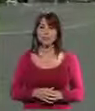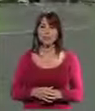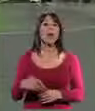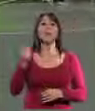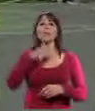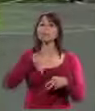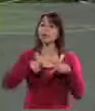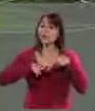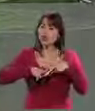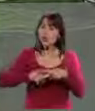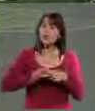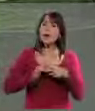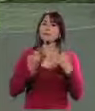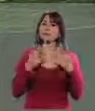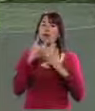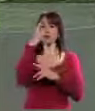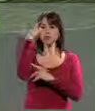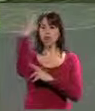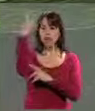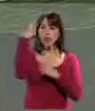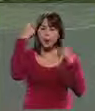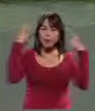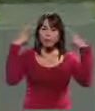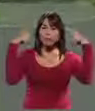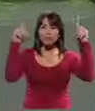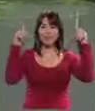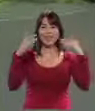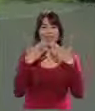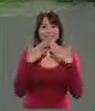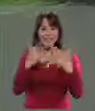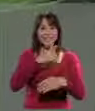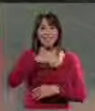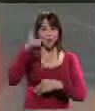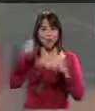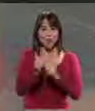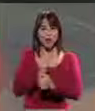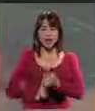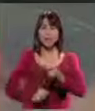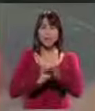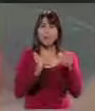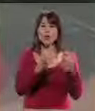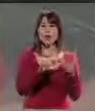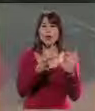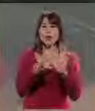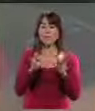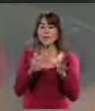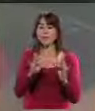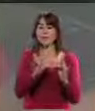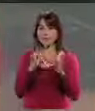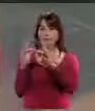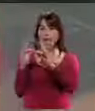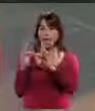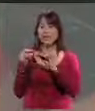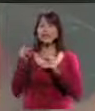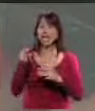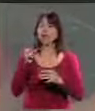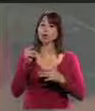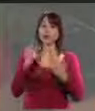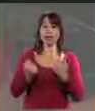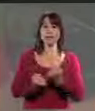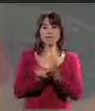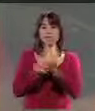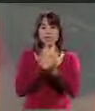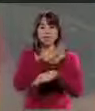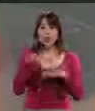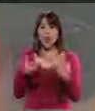de Dios, gracias. Comenzamos a creer en un sueño para hacer posible. Fue gracias a Dios con el apoyo de Olimpiadas Especiales, que